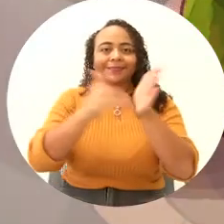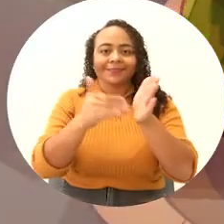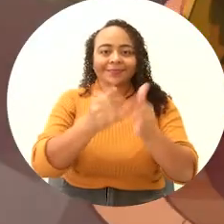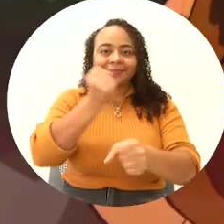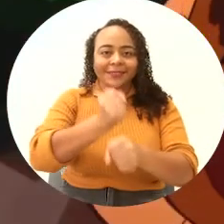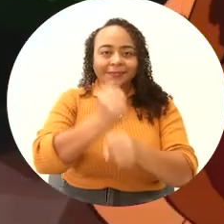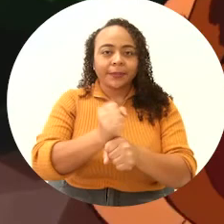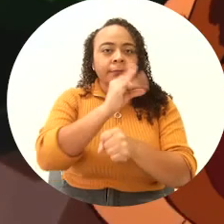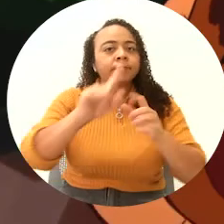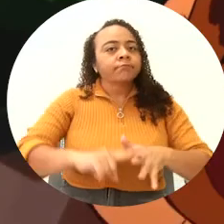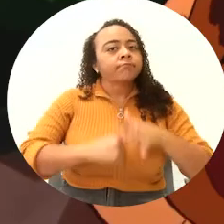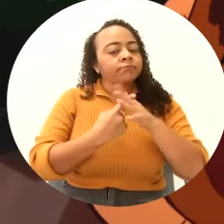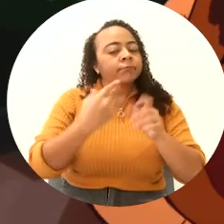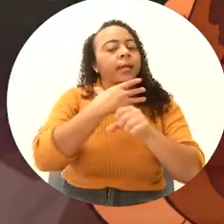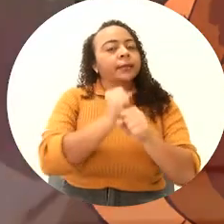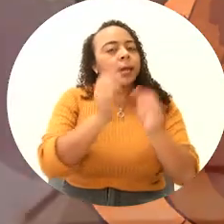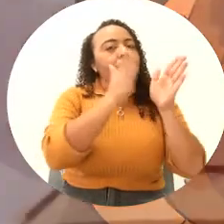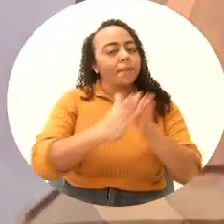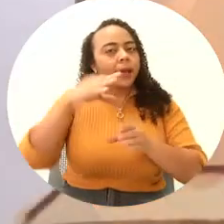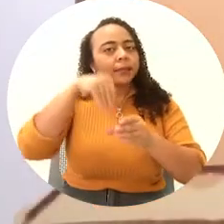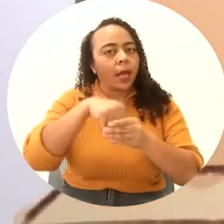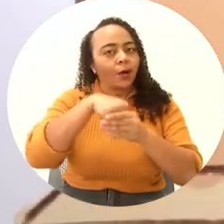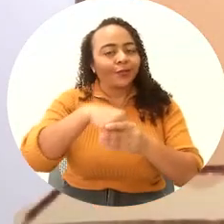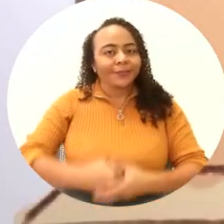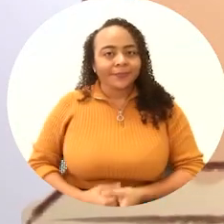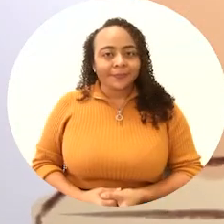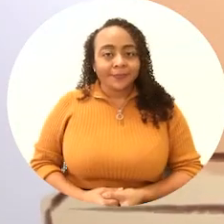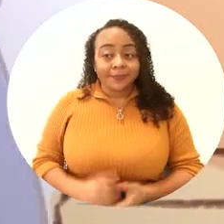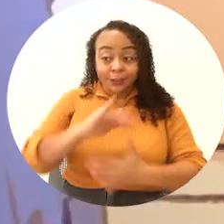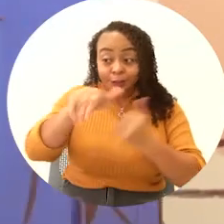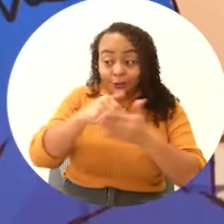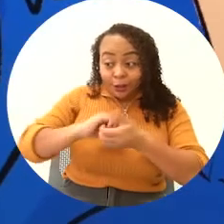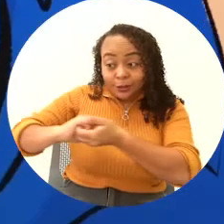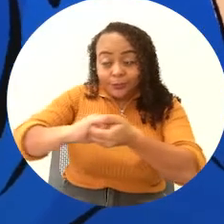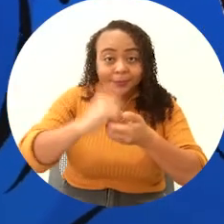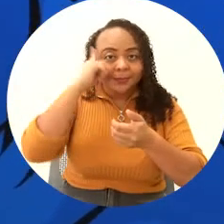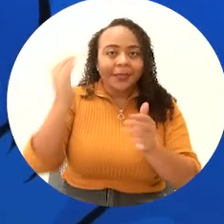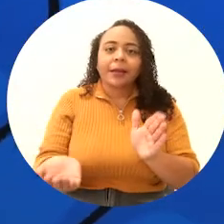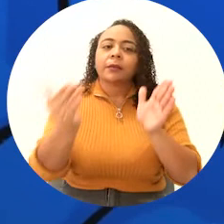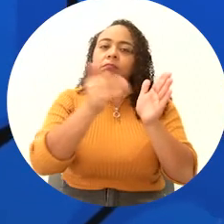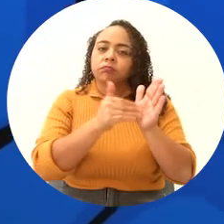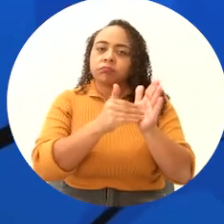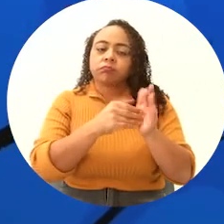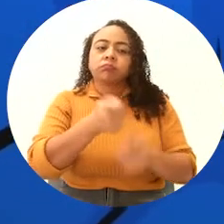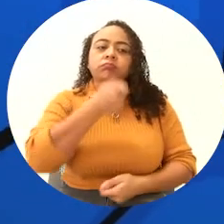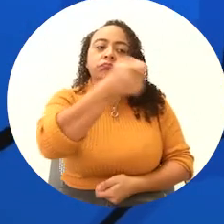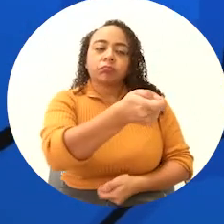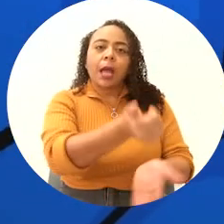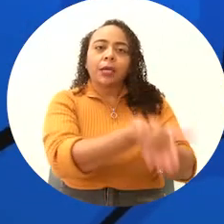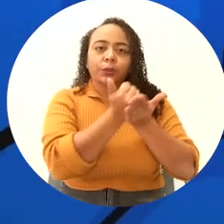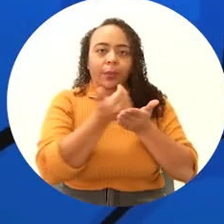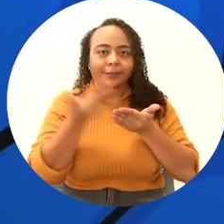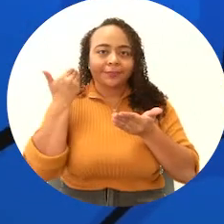sus trabajos y comenzaron a hacer un plan de ahorro entre todos para regresarle a Raúl la